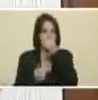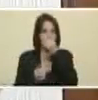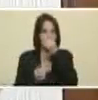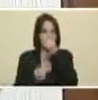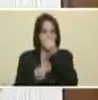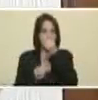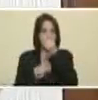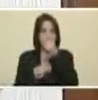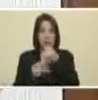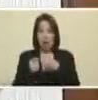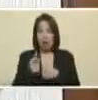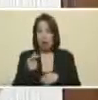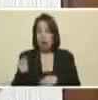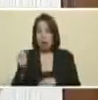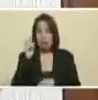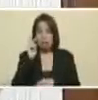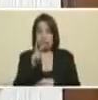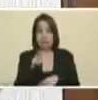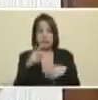pocas veces vista,